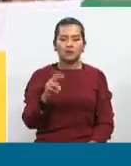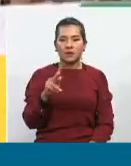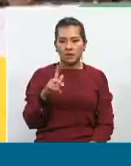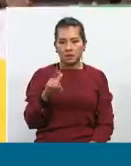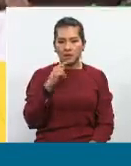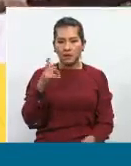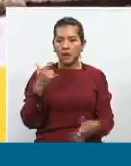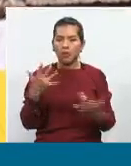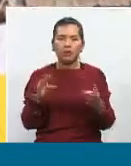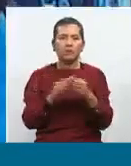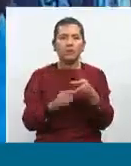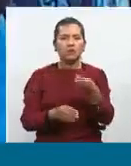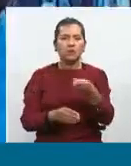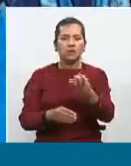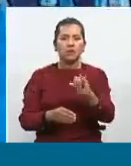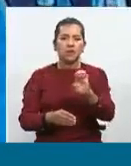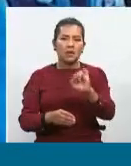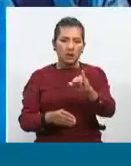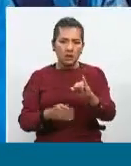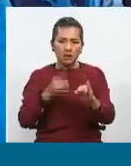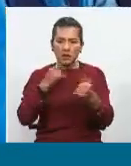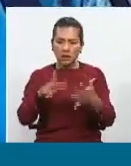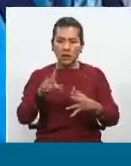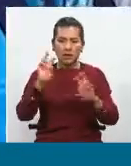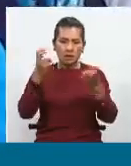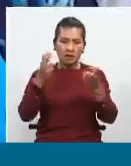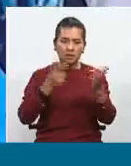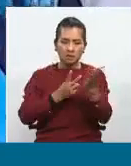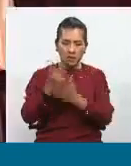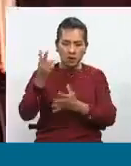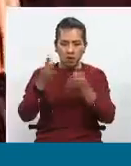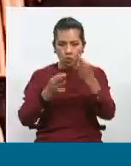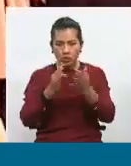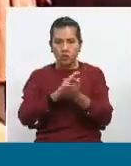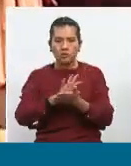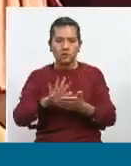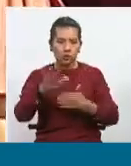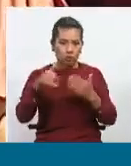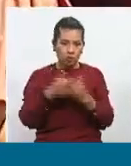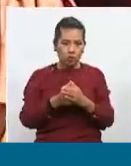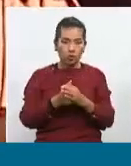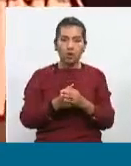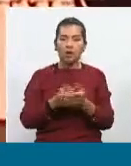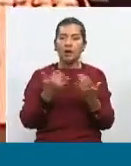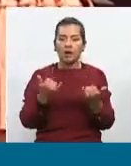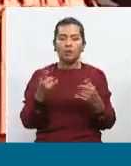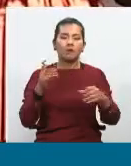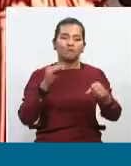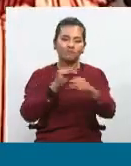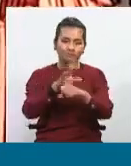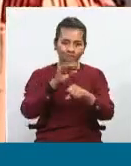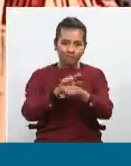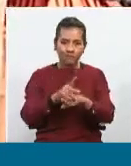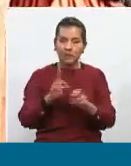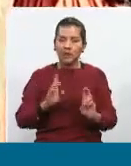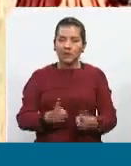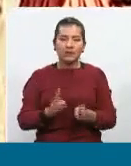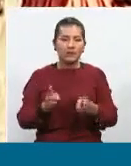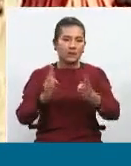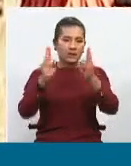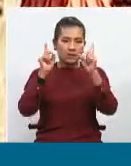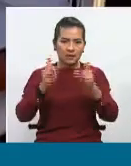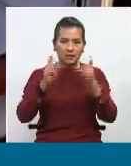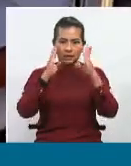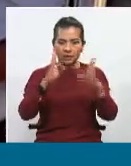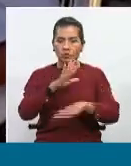GIEI también, en función de la memoria, verdad, justicia y reparación integral, ha recomendado dar celeridad a